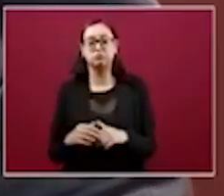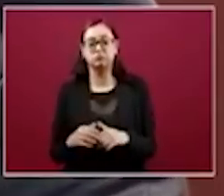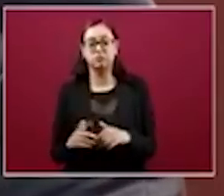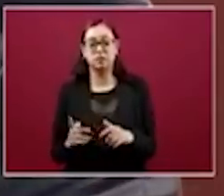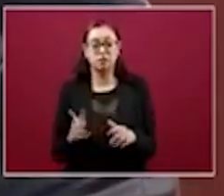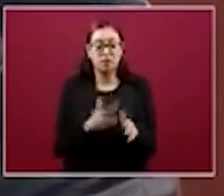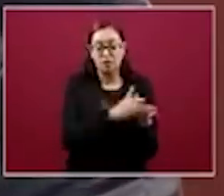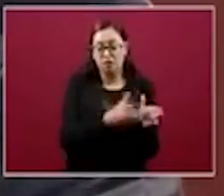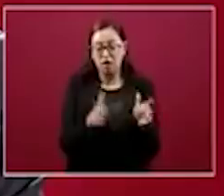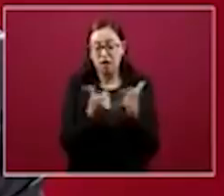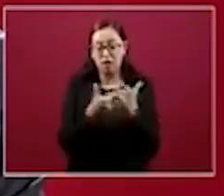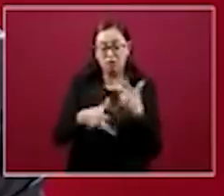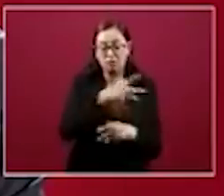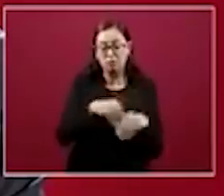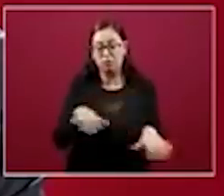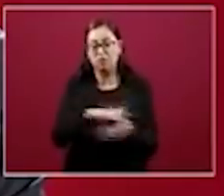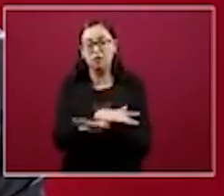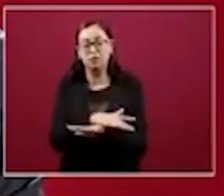Cambia la política económica,